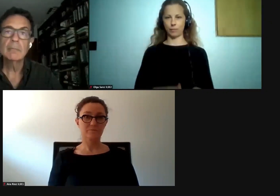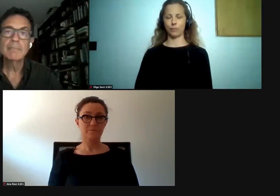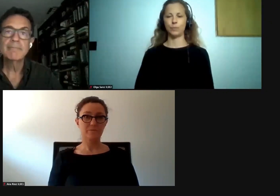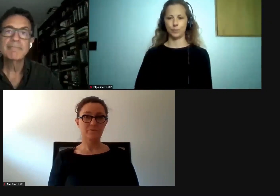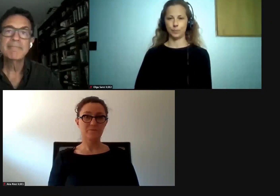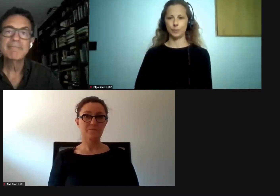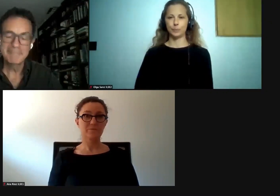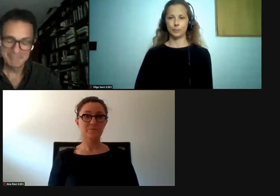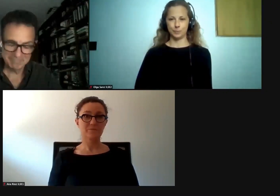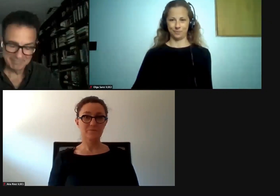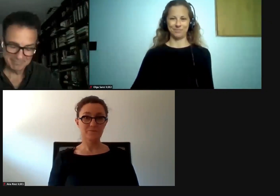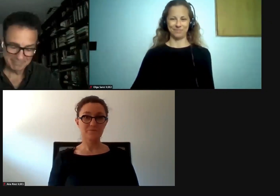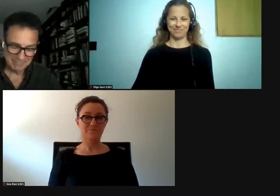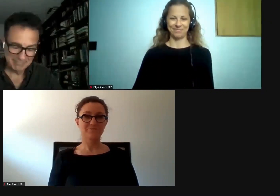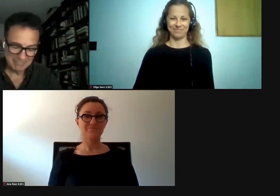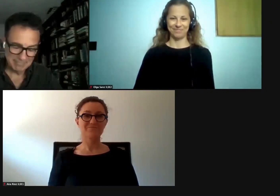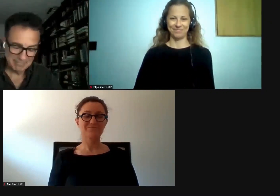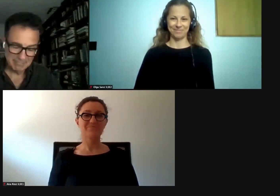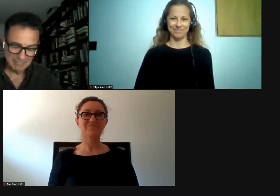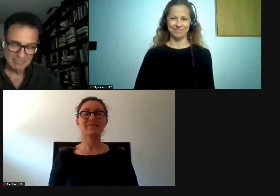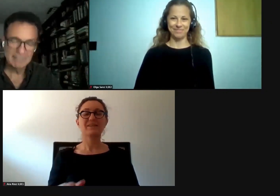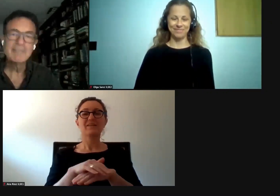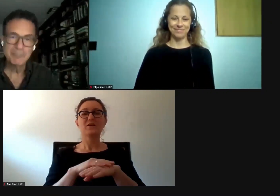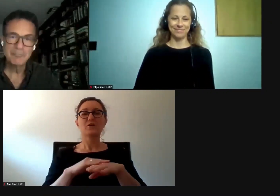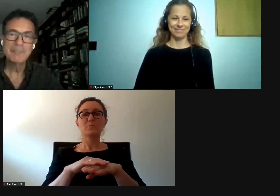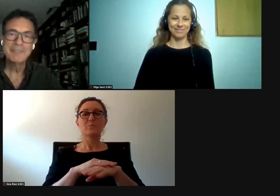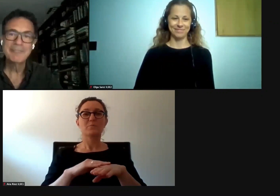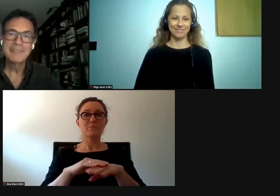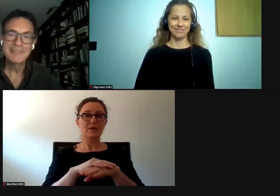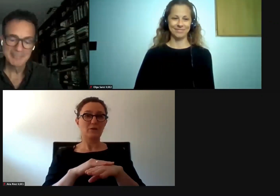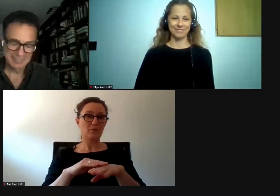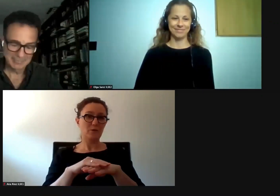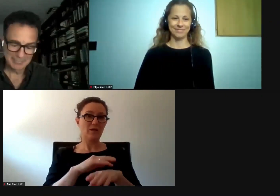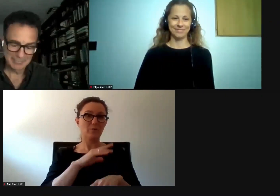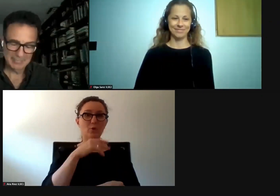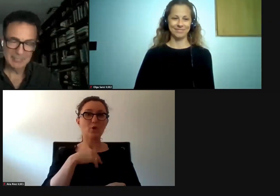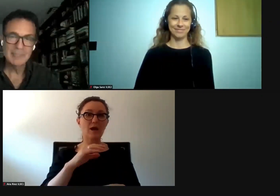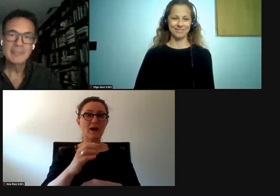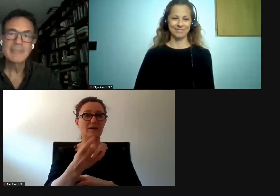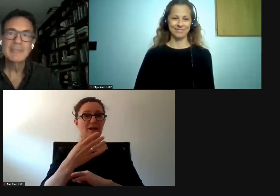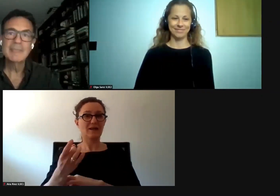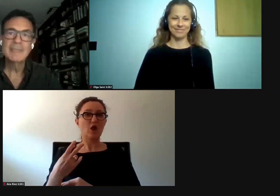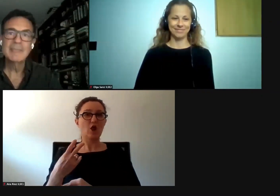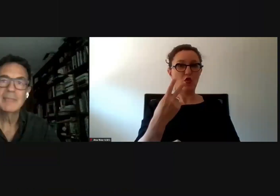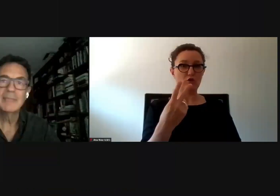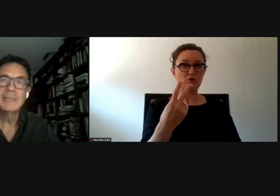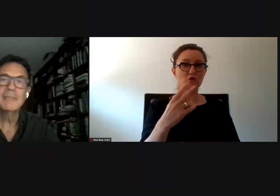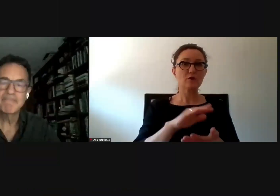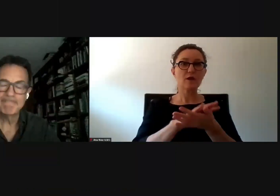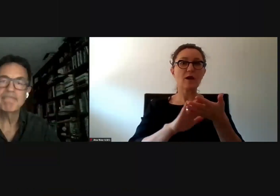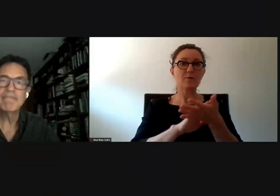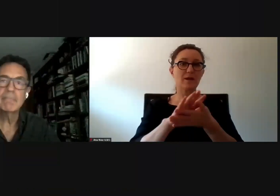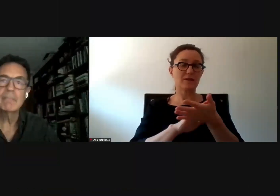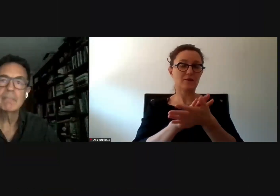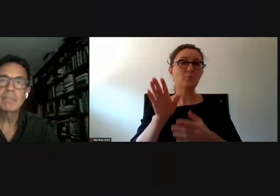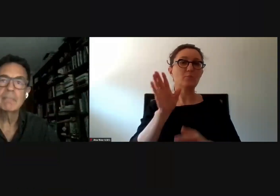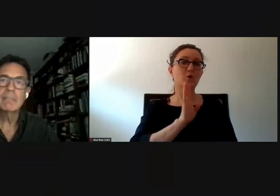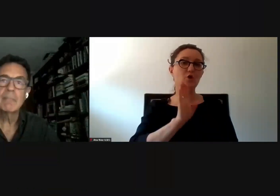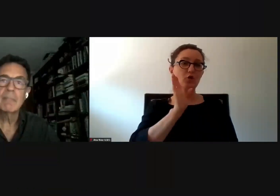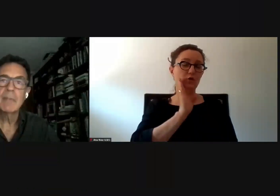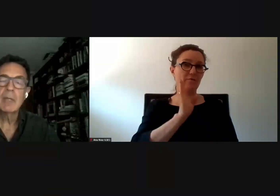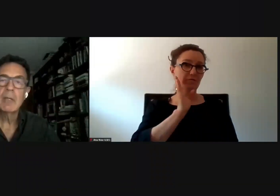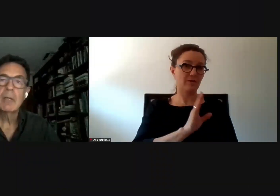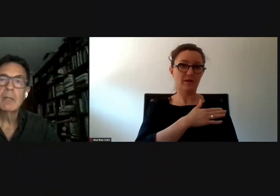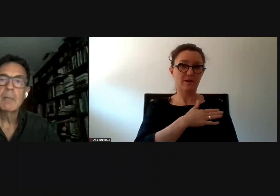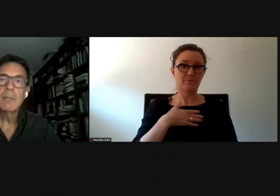pero es que acaban de entrar dos que, perdonadme que te esté aquí casi, pero es que son muy interesantes. Es la pornografía. ¿Qué importancia tiene la